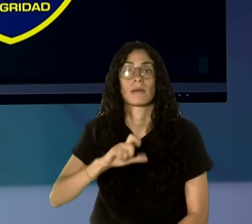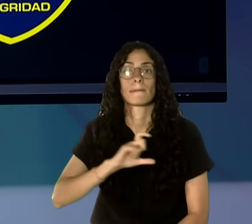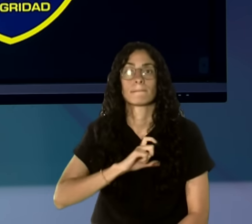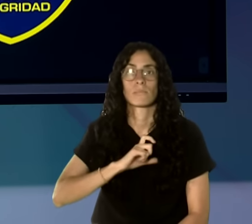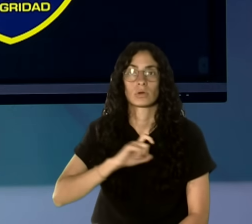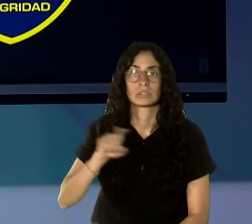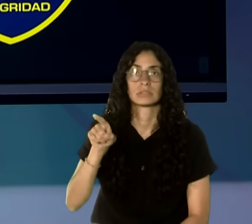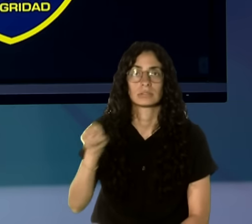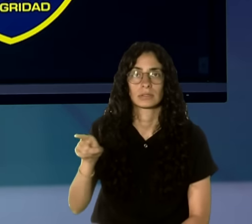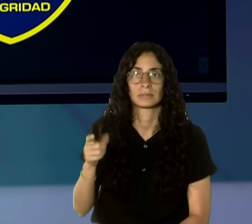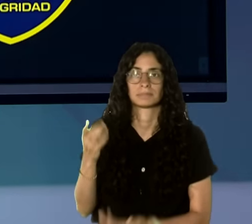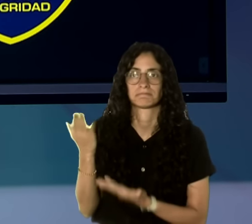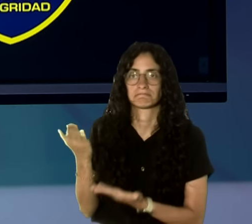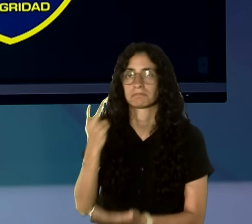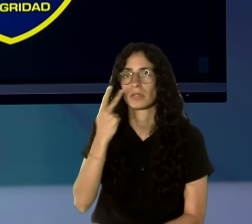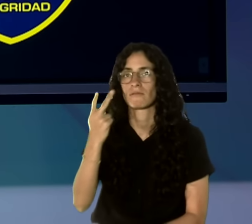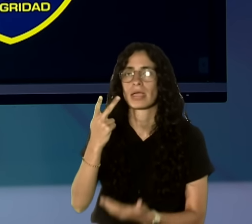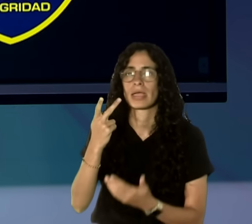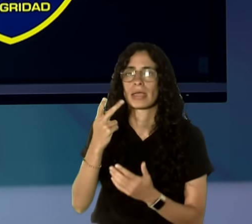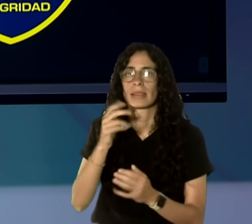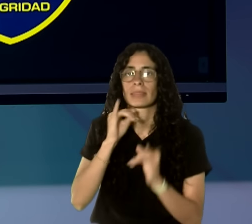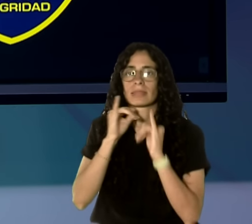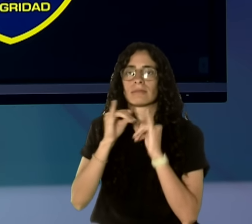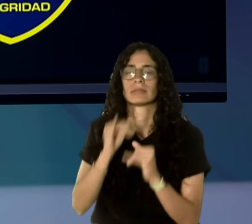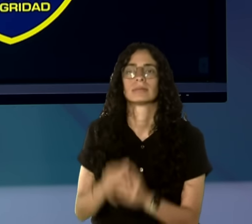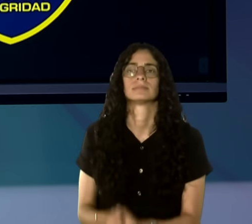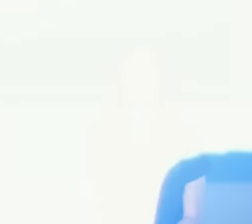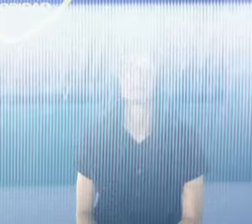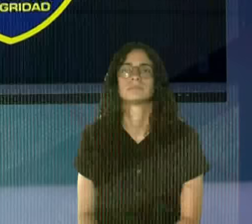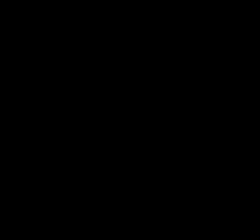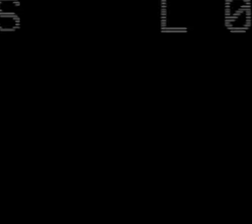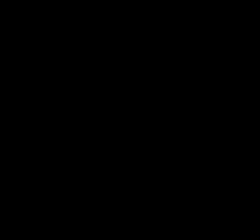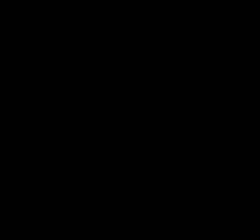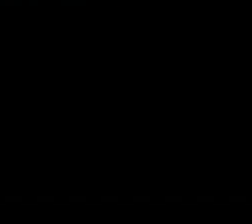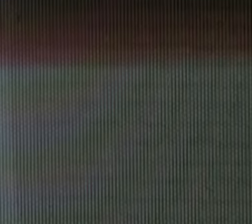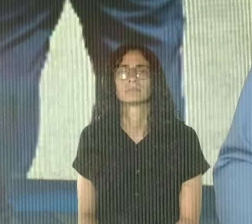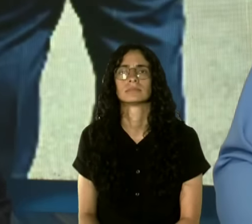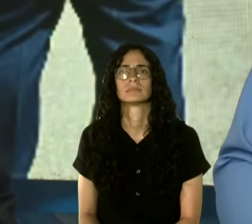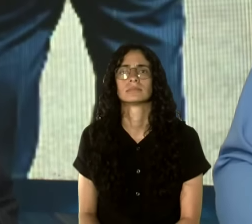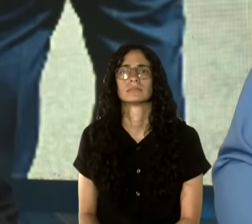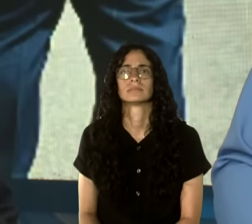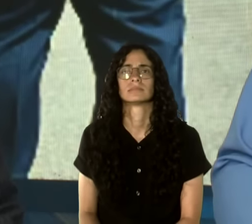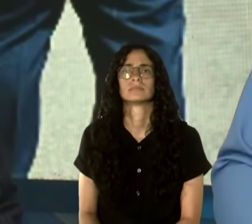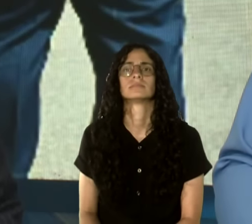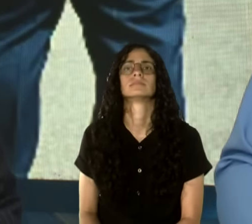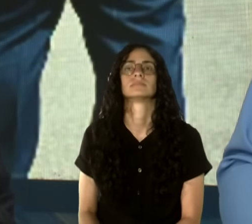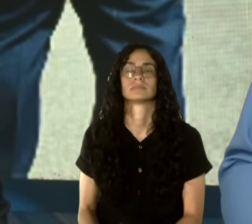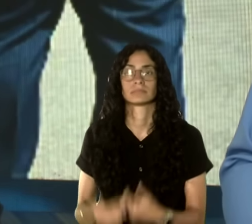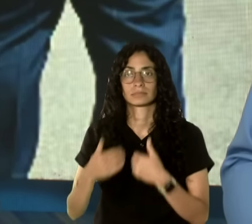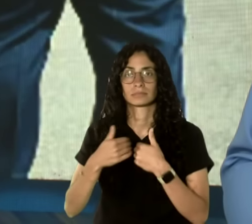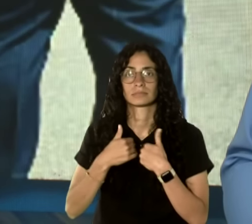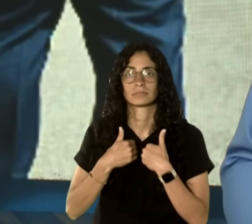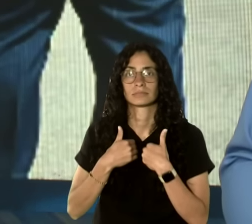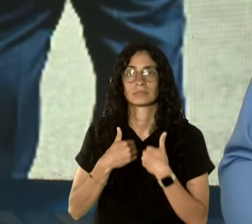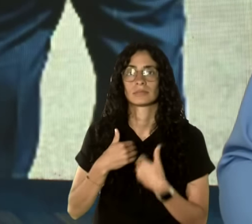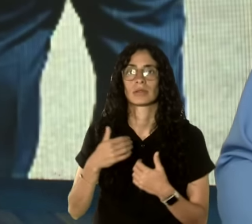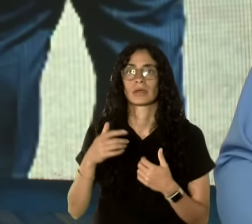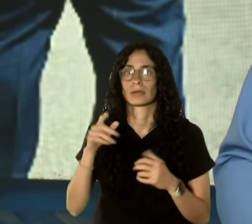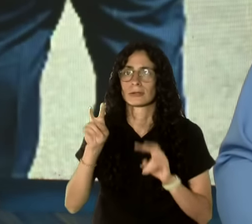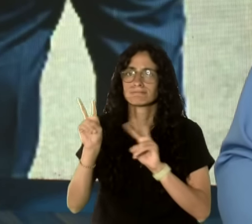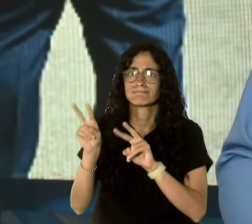teniente Elvis seno Así que vamos a ver esta interesante entrevista y así es Es que por aire mar y tierra la